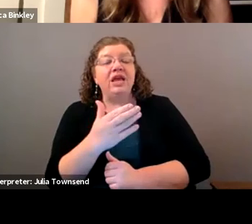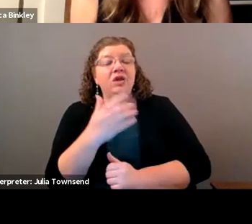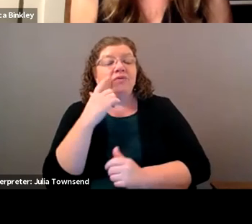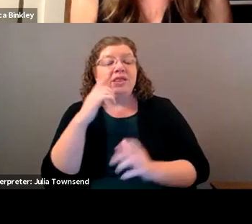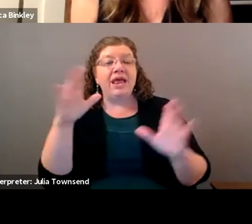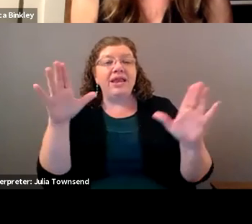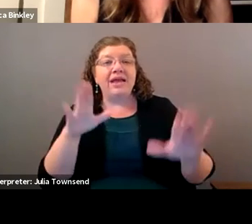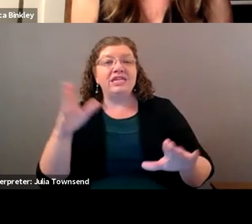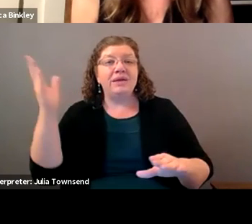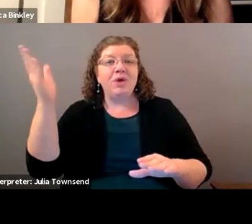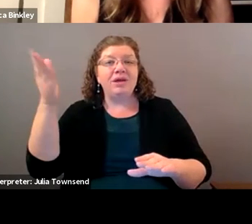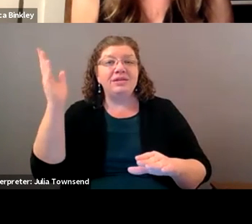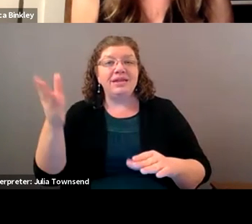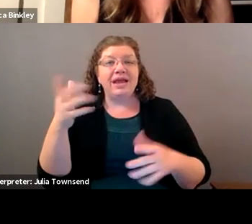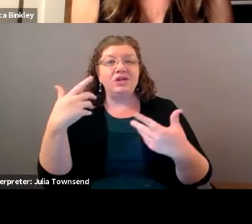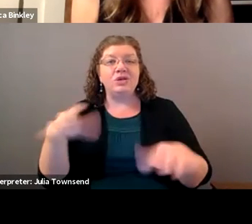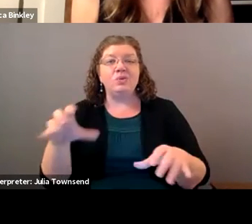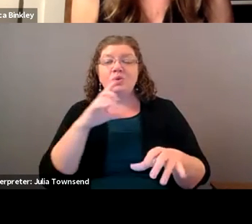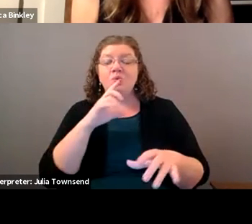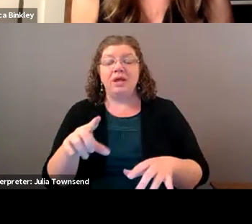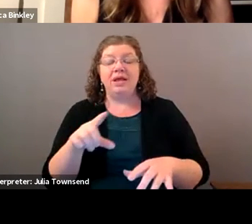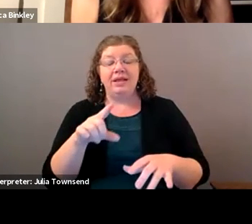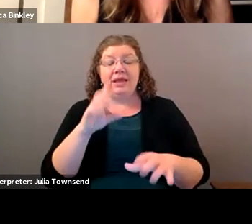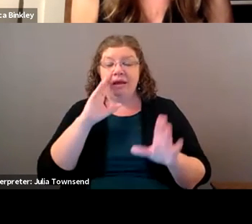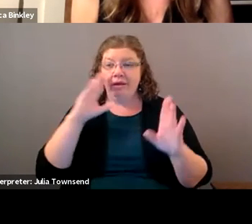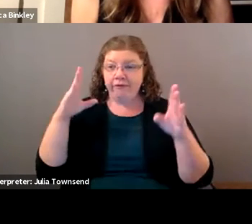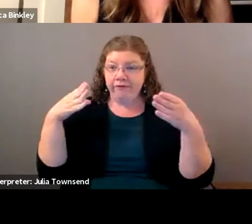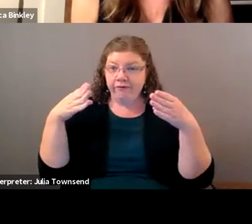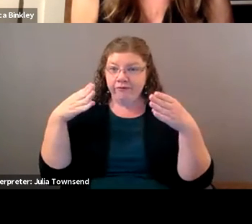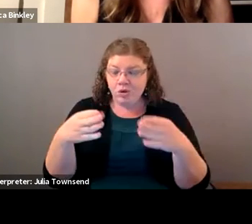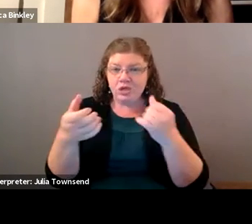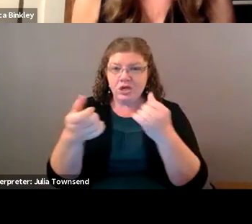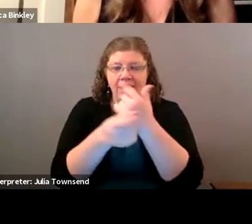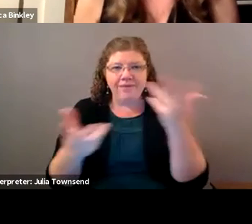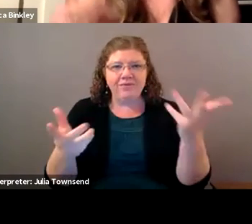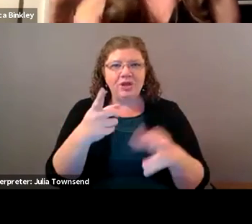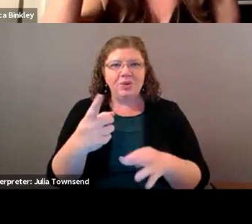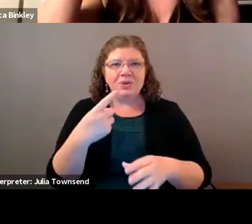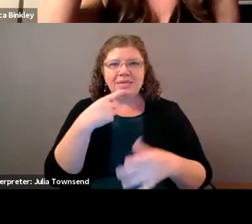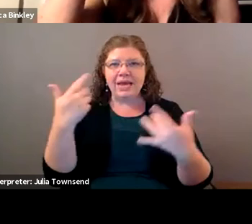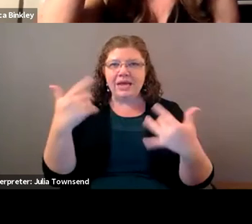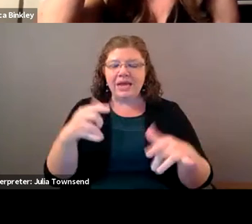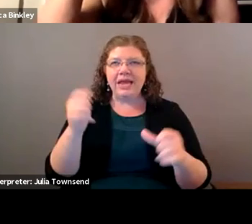excelente. Estaba yo muy enfocada en lo que usted estaba diciendo,